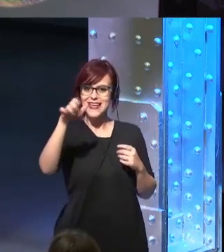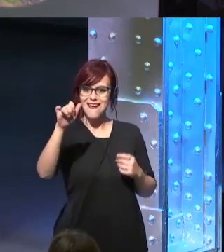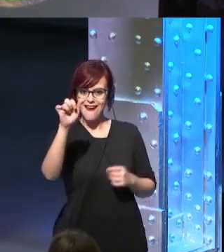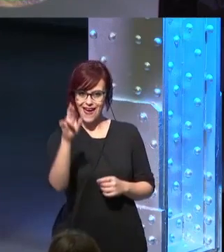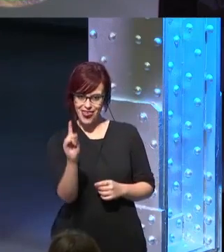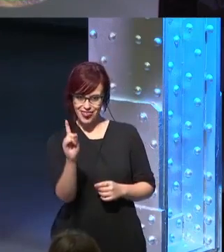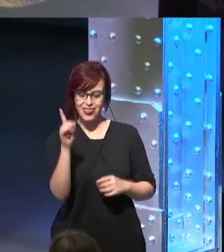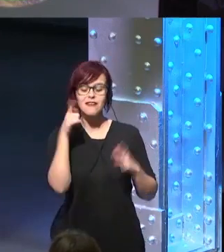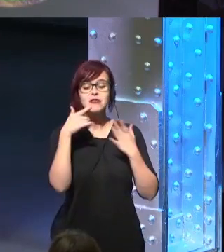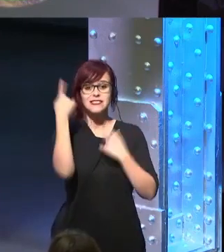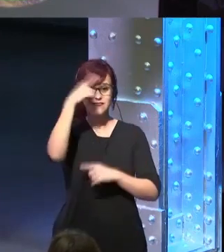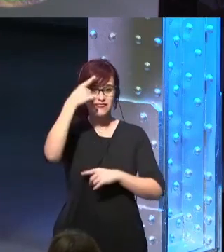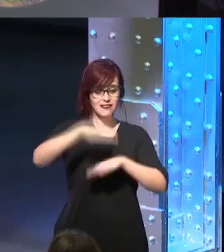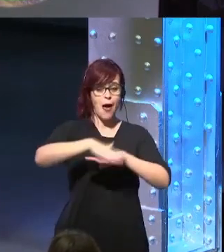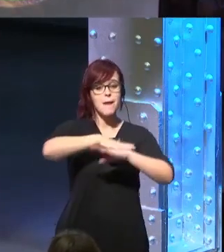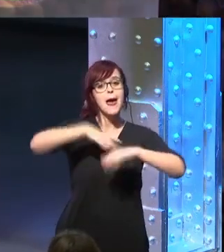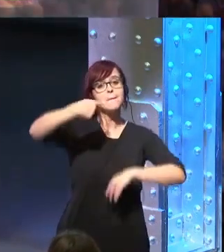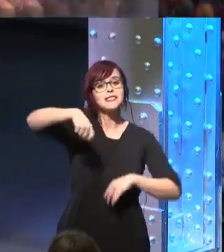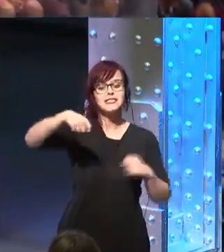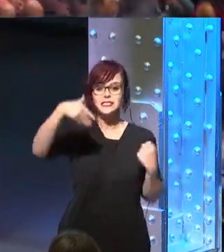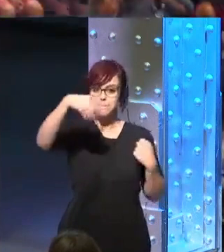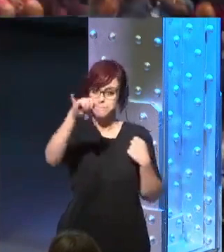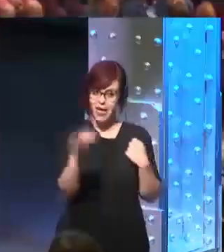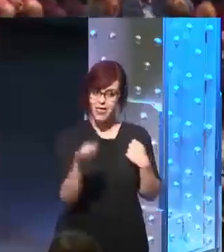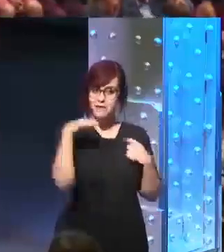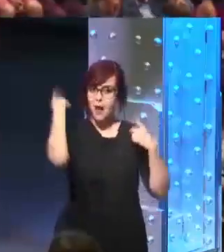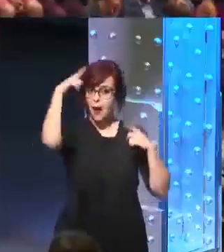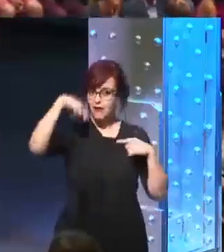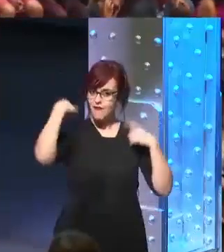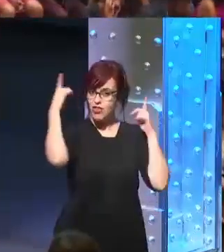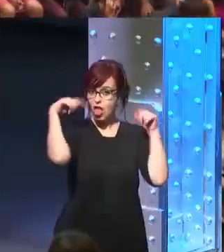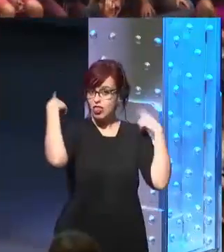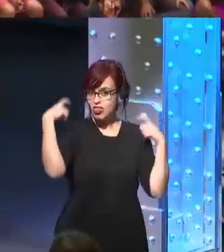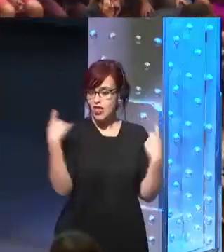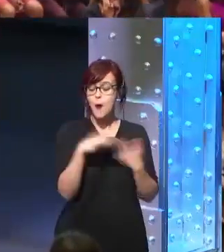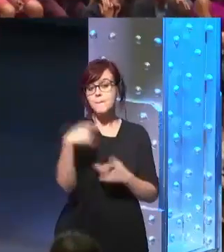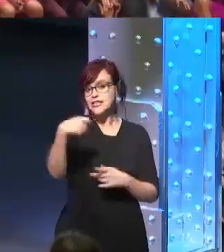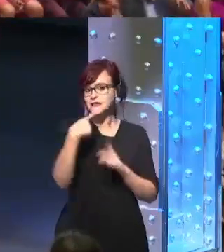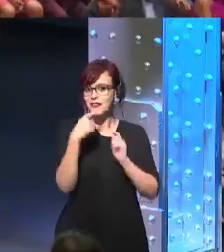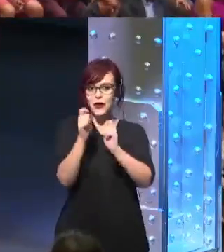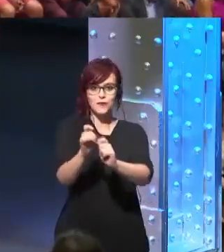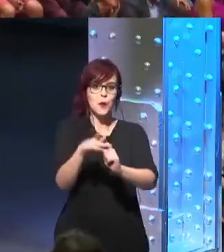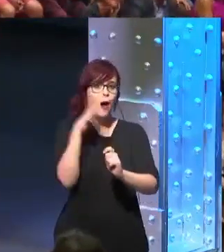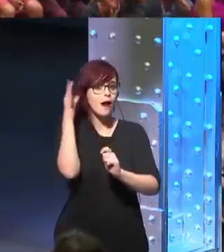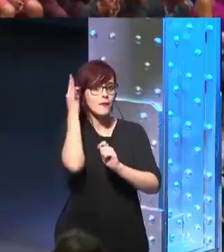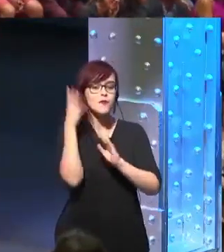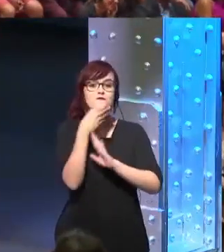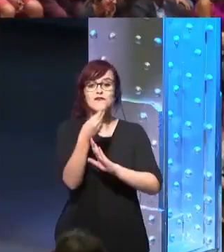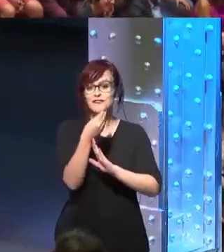fuerte. Todos sabemos que la señora May tiene un cabello muy hermoso. Eso fue el comentario que hizo un periodista.